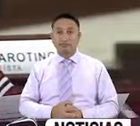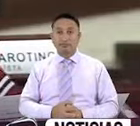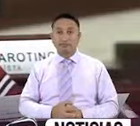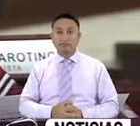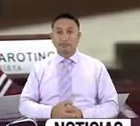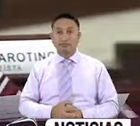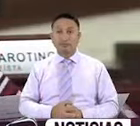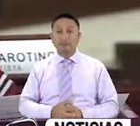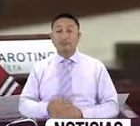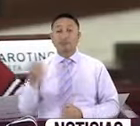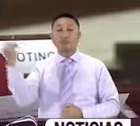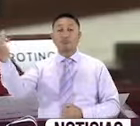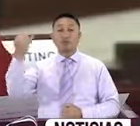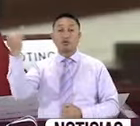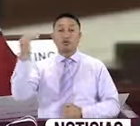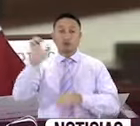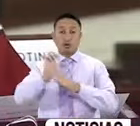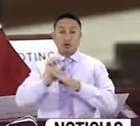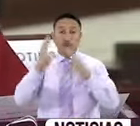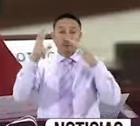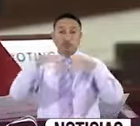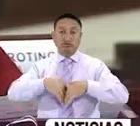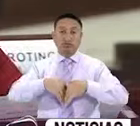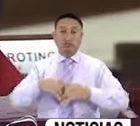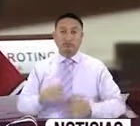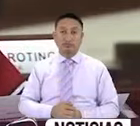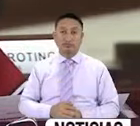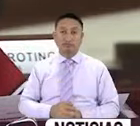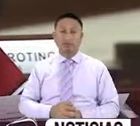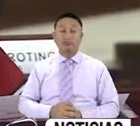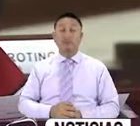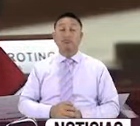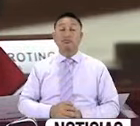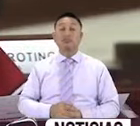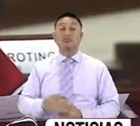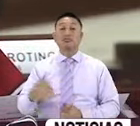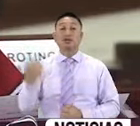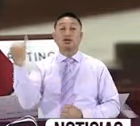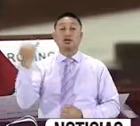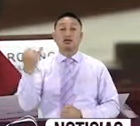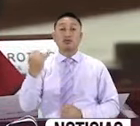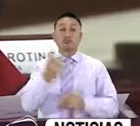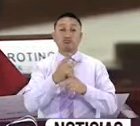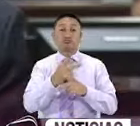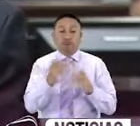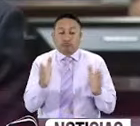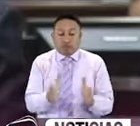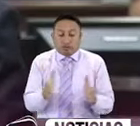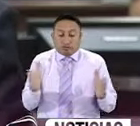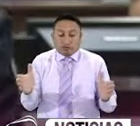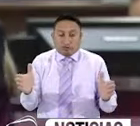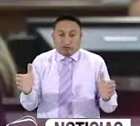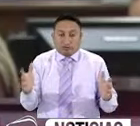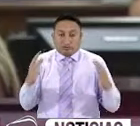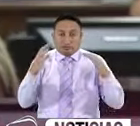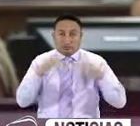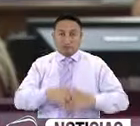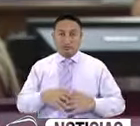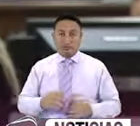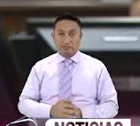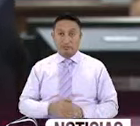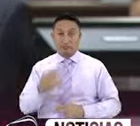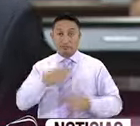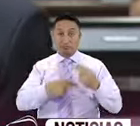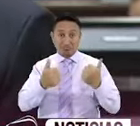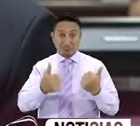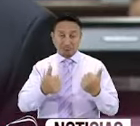industria nacional de los pequeños y medianos productores. No es un buen negocio